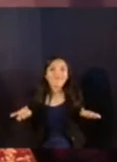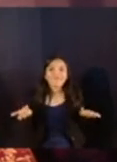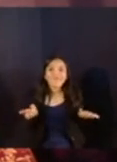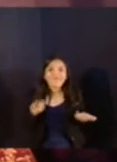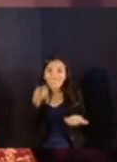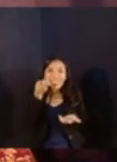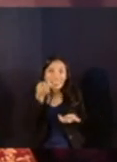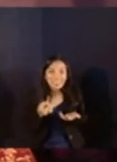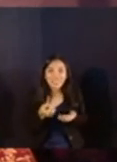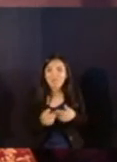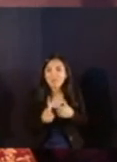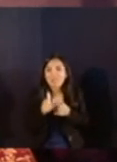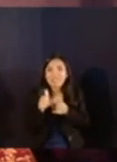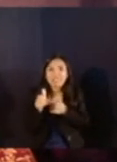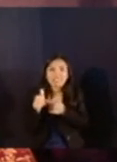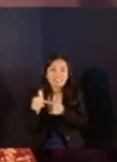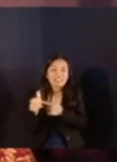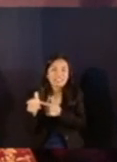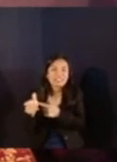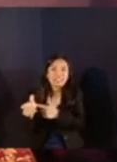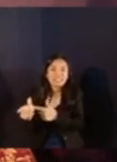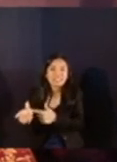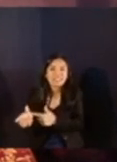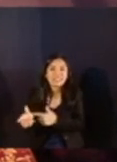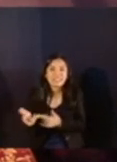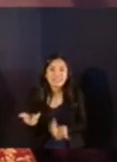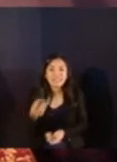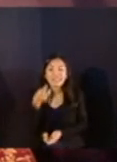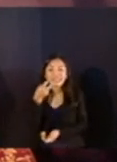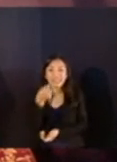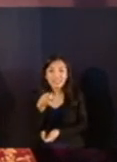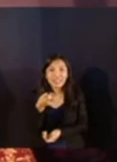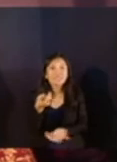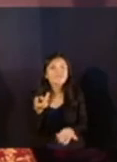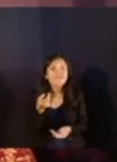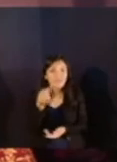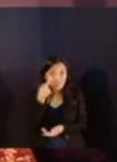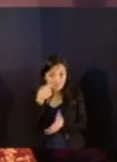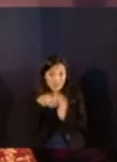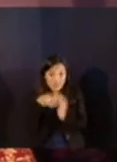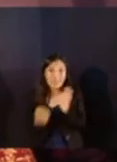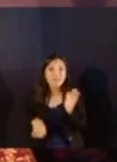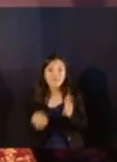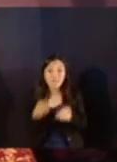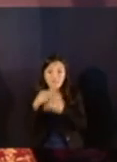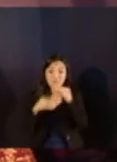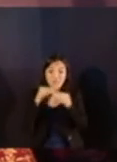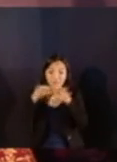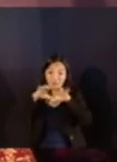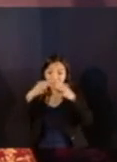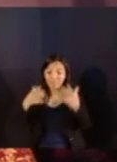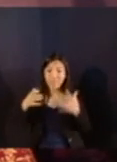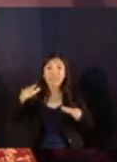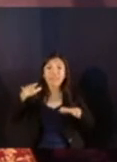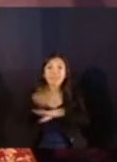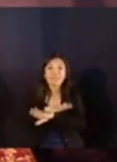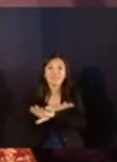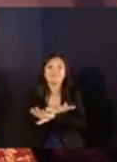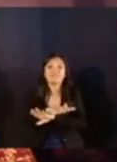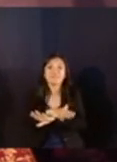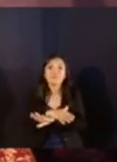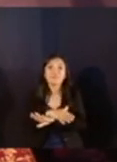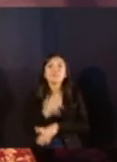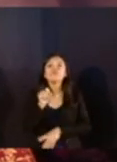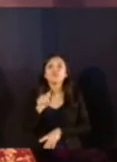lejos de acabar. Entonces, ese es uno de los aspectos en que está cambiando el mundo. Pero en cualquiera, el uso de la